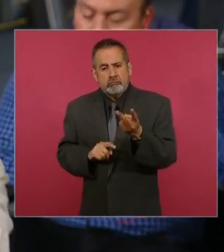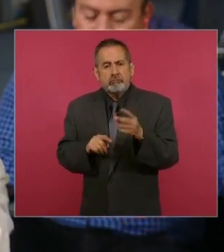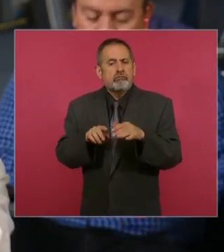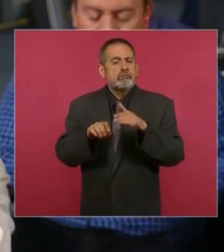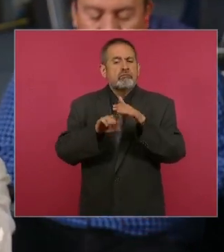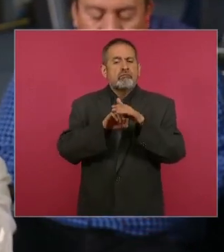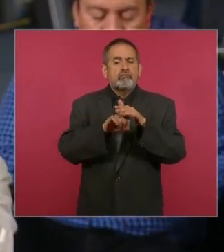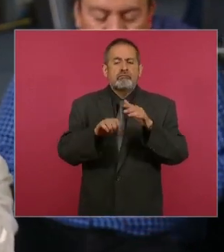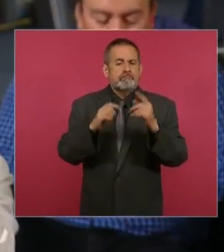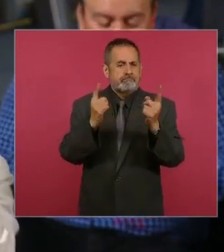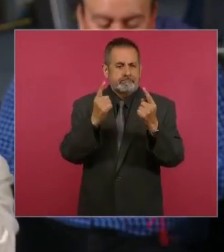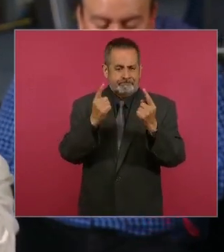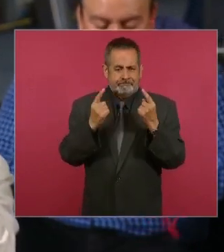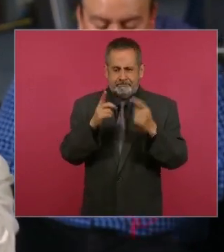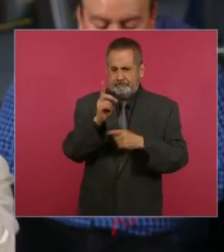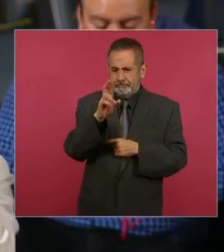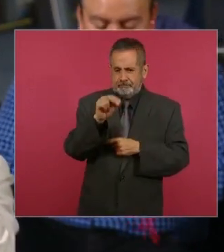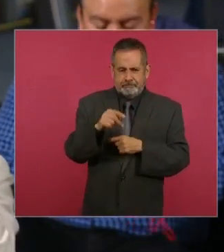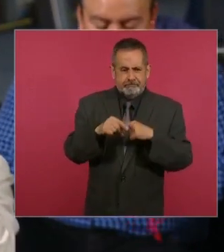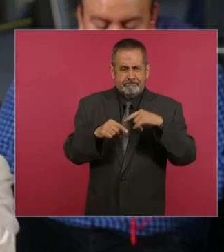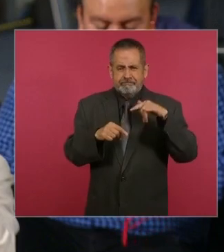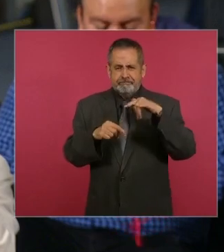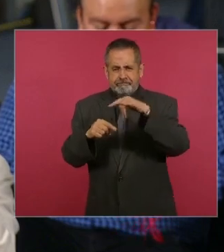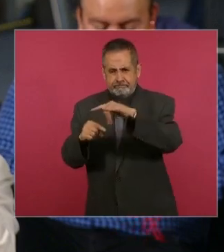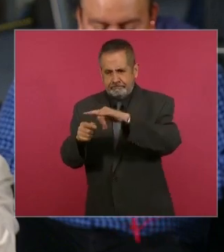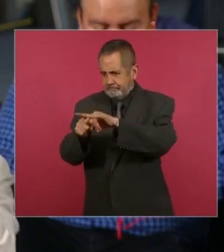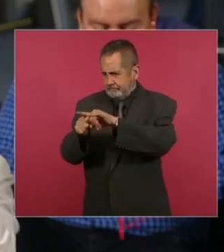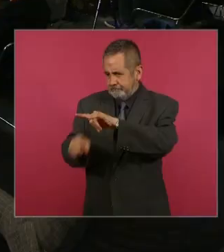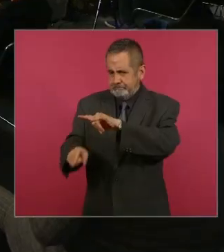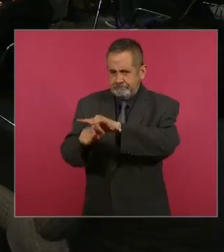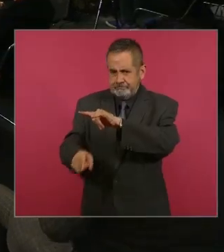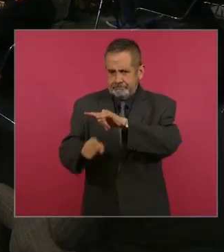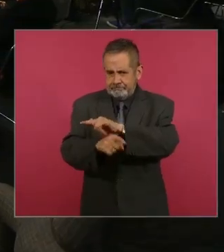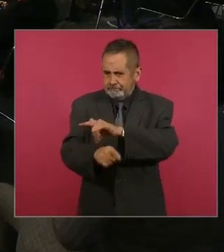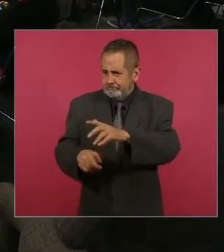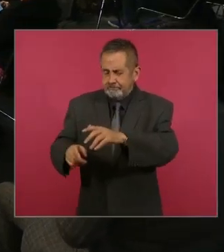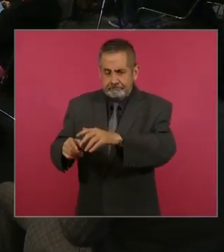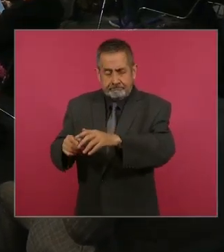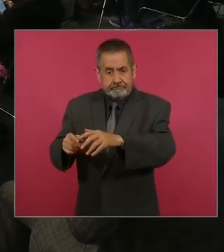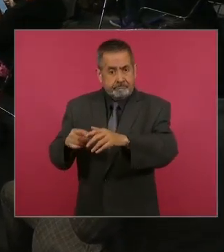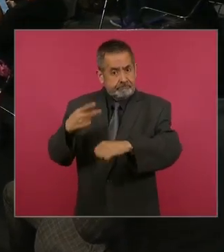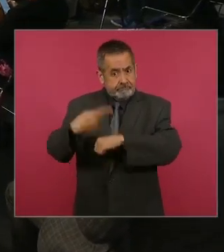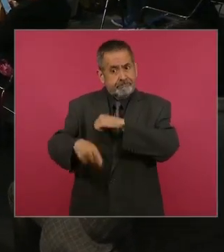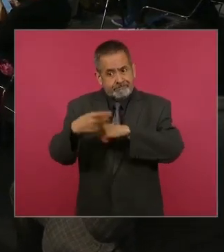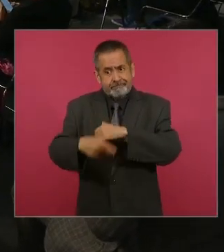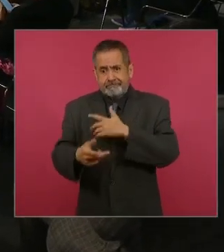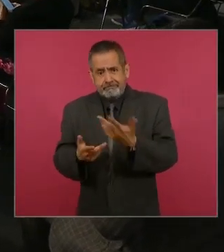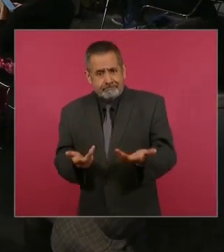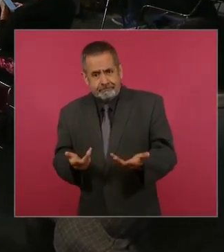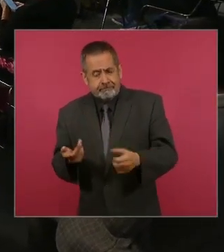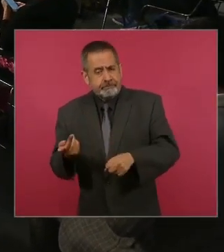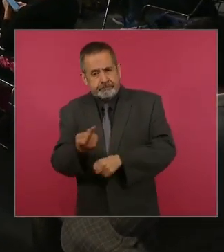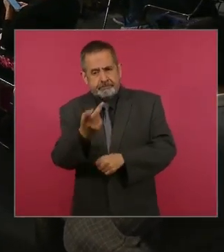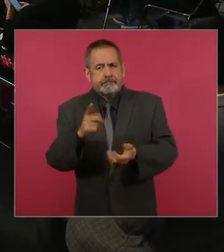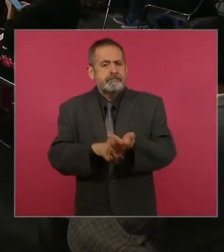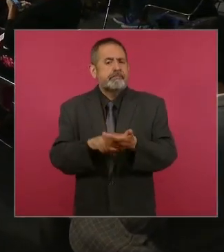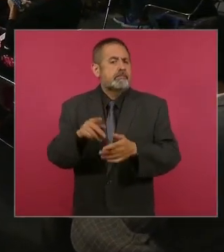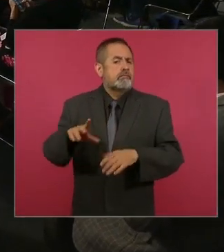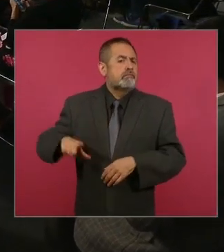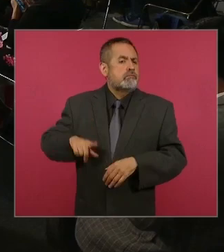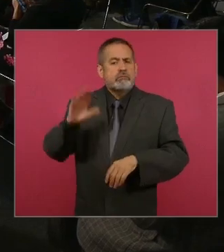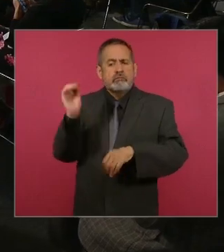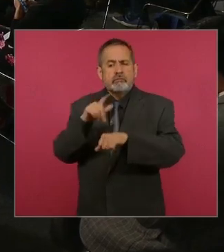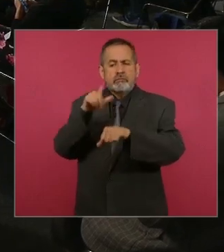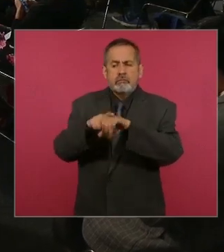por parte del crimen organizado está en aumento. Y esto de verdad podría ser muy peligroso y muy alerta. ¿Qué tiene el gobierno federal o cómo